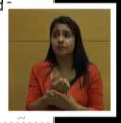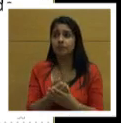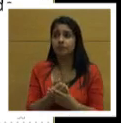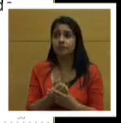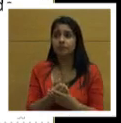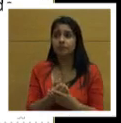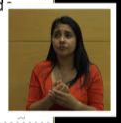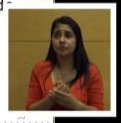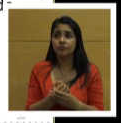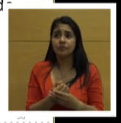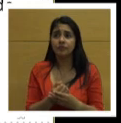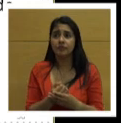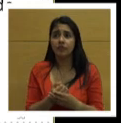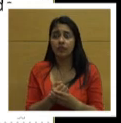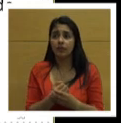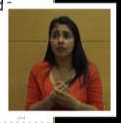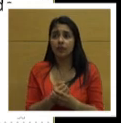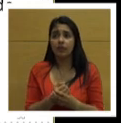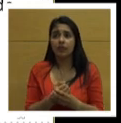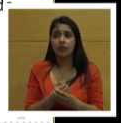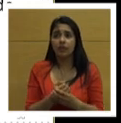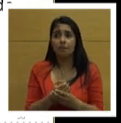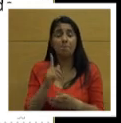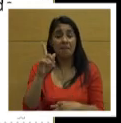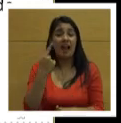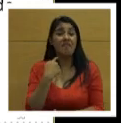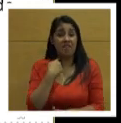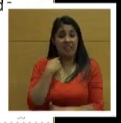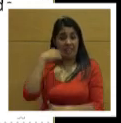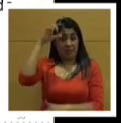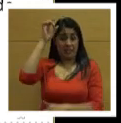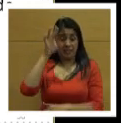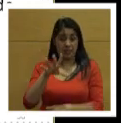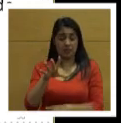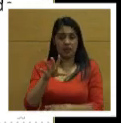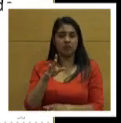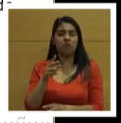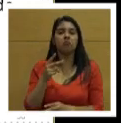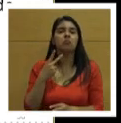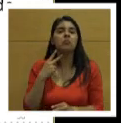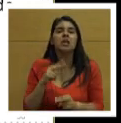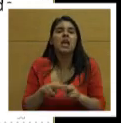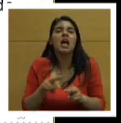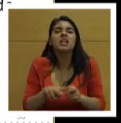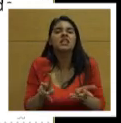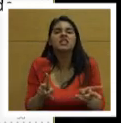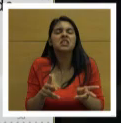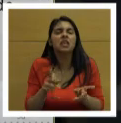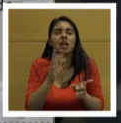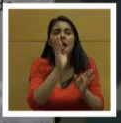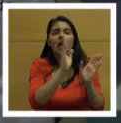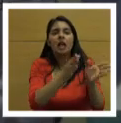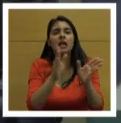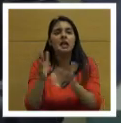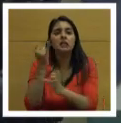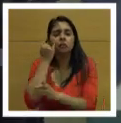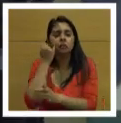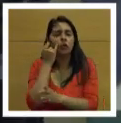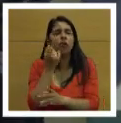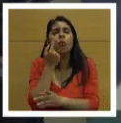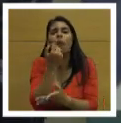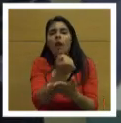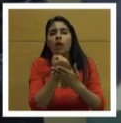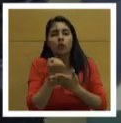de que sepan esas víctimas, porque insisto, muchas personas aún no saben qué hace cada institución y cuáles son las ayudas que prestan.